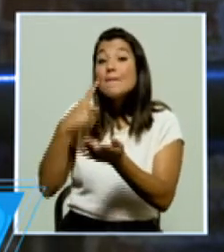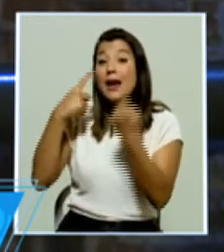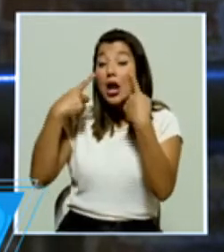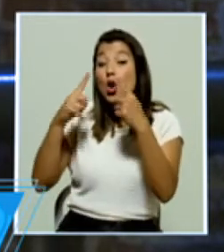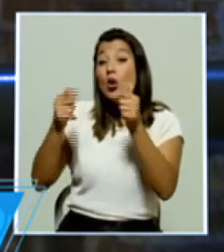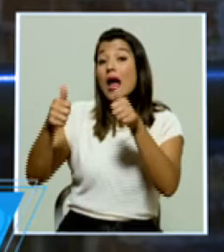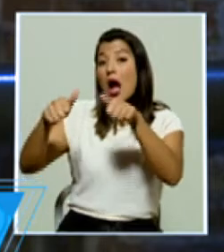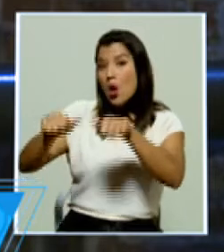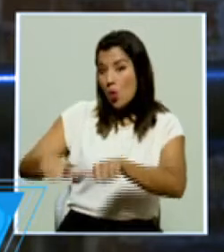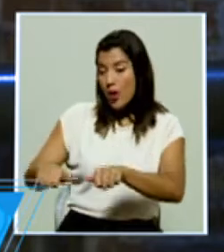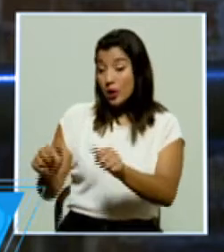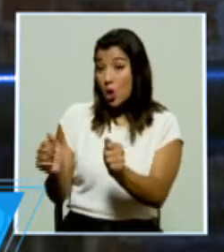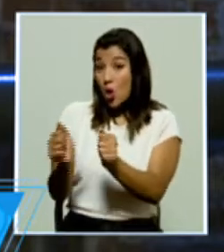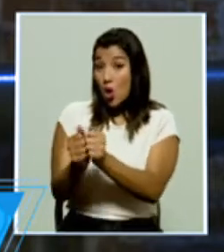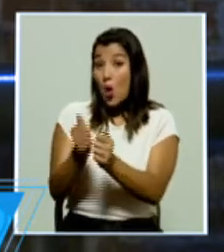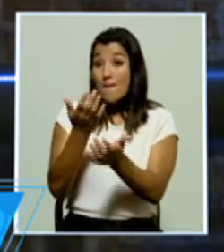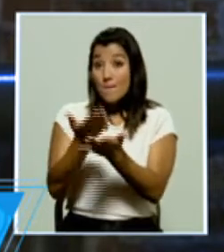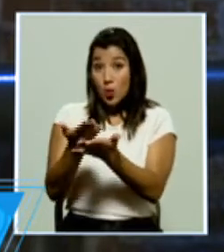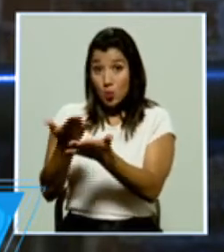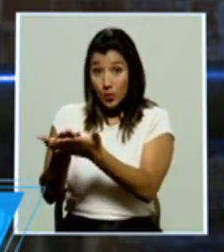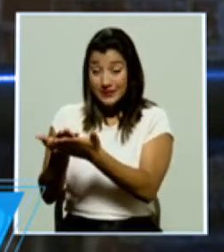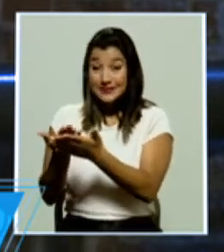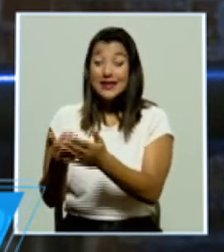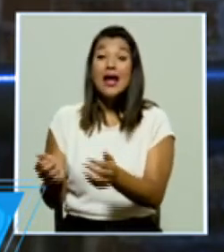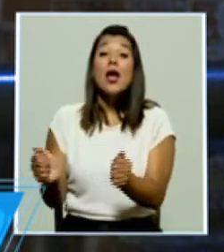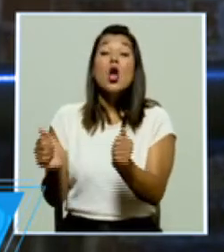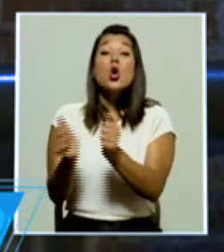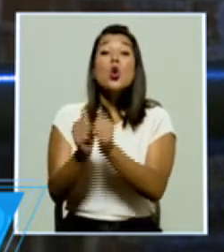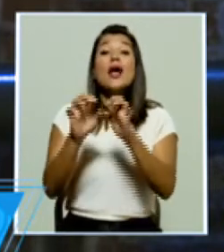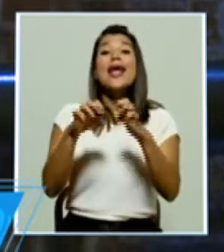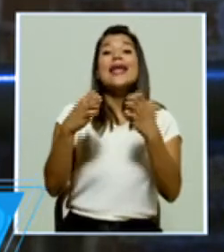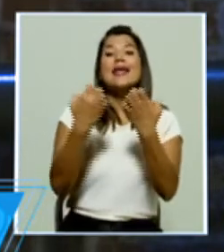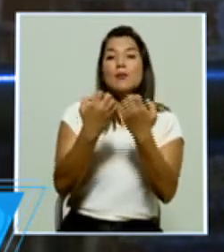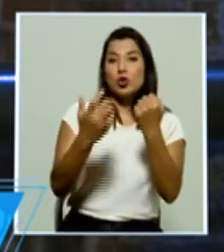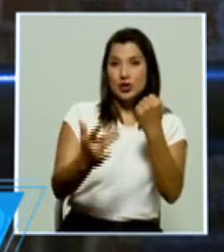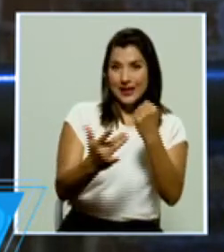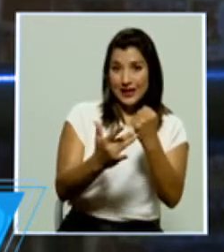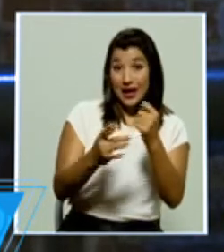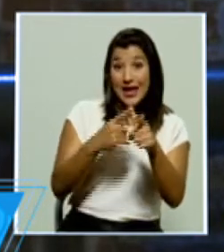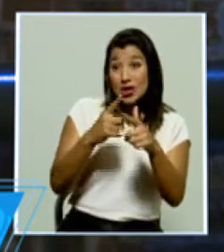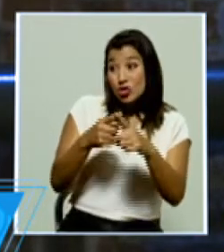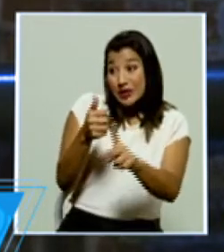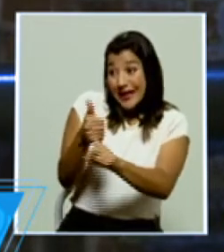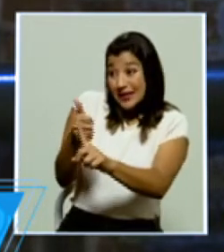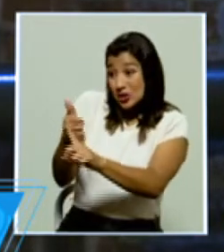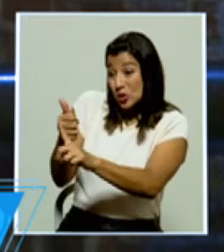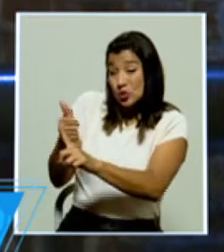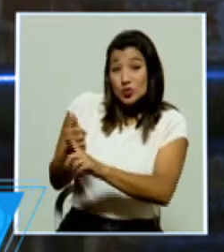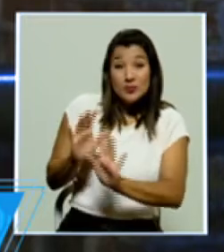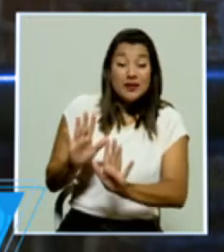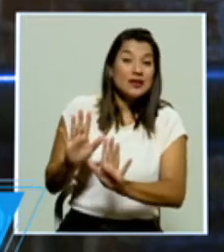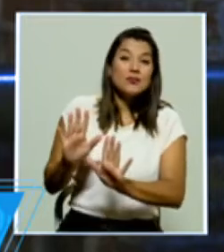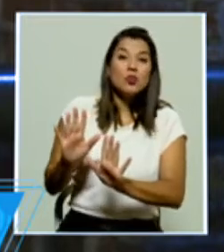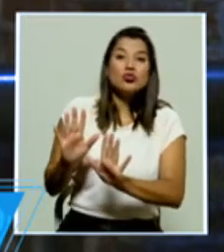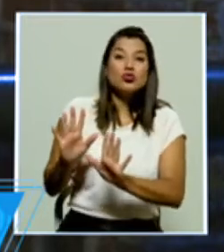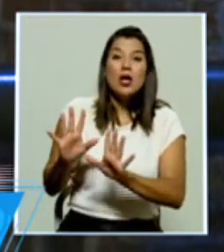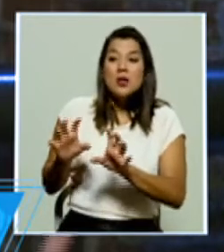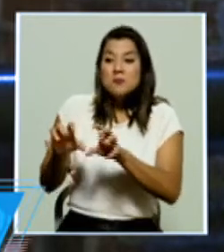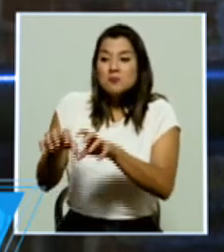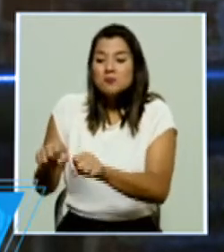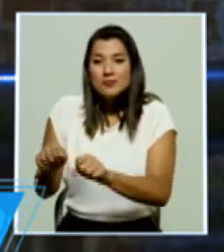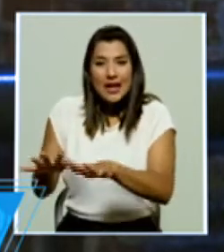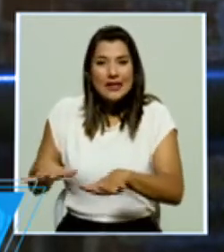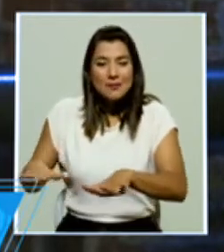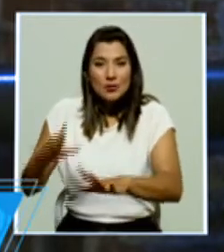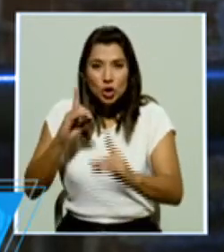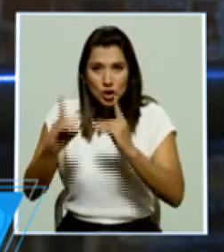van conociendo, con los equipos técnicos antes de las plenarias y por lo tanto ellos mismos generan una apropiación de estos espacios, ellos y